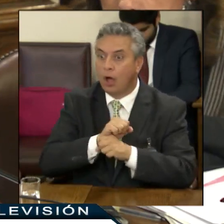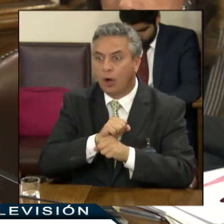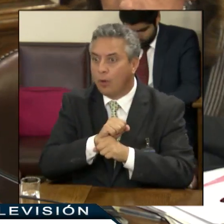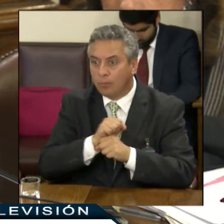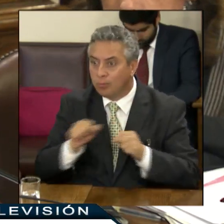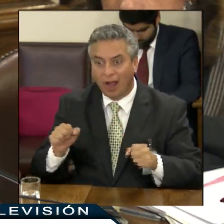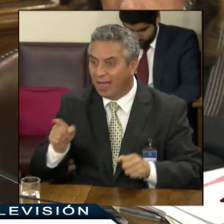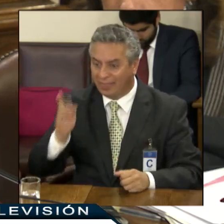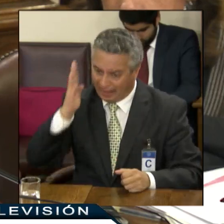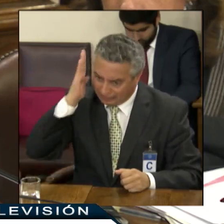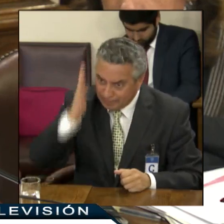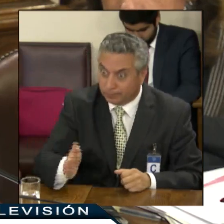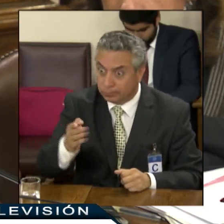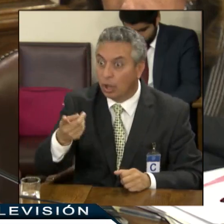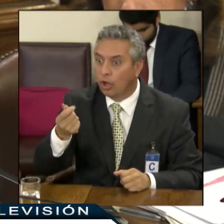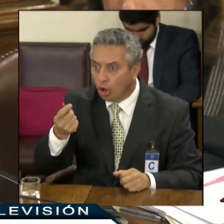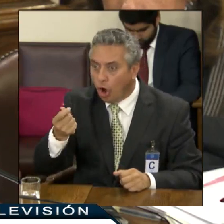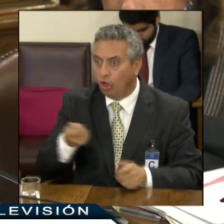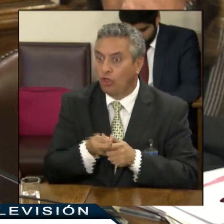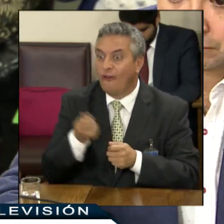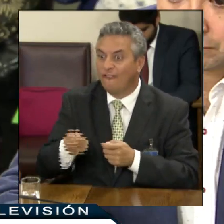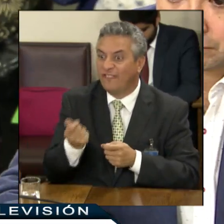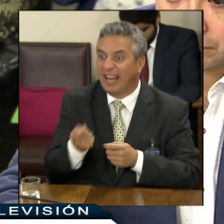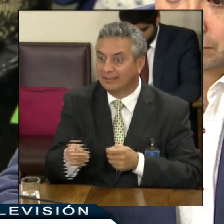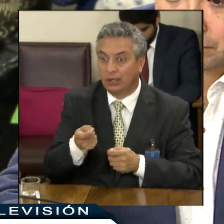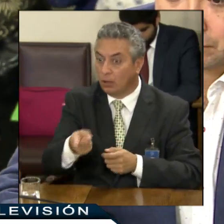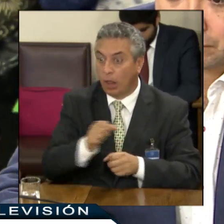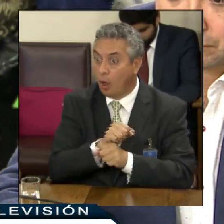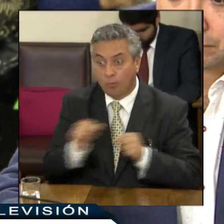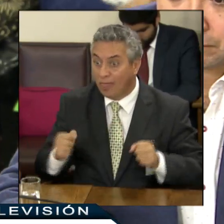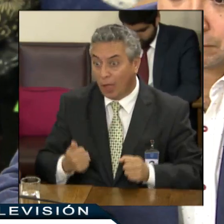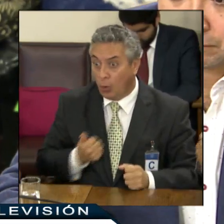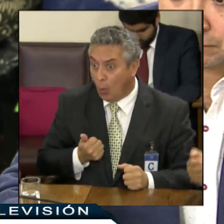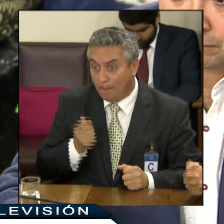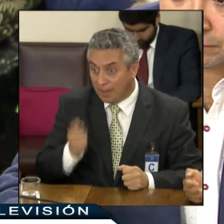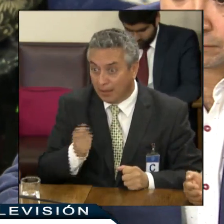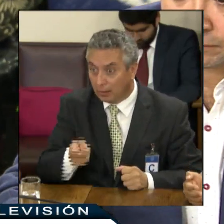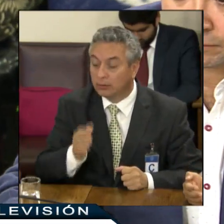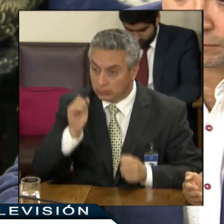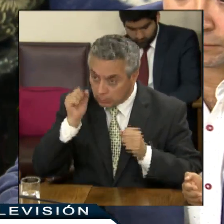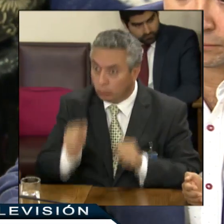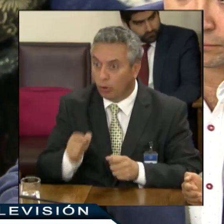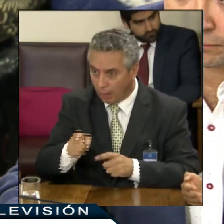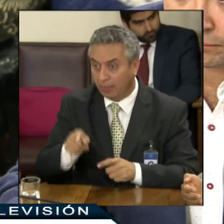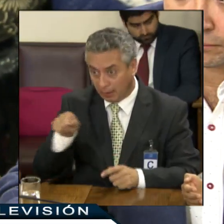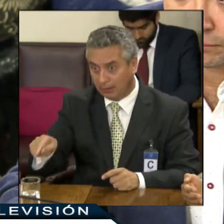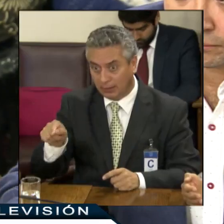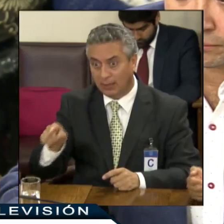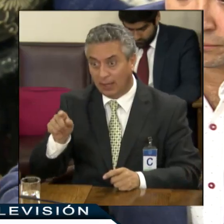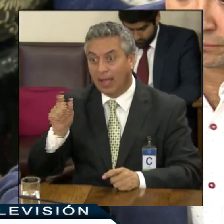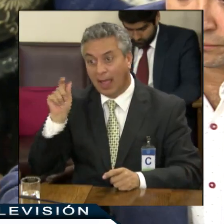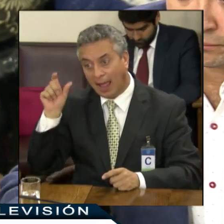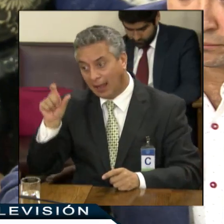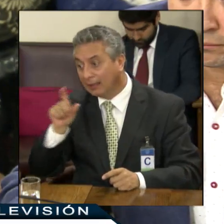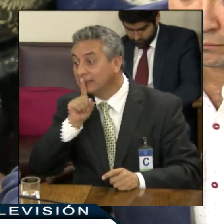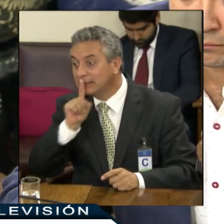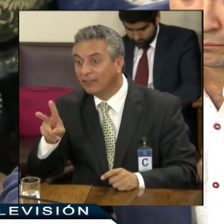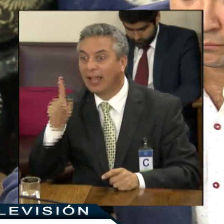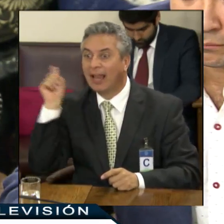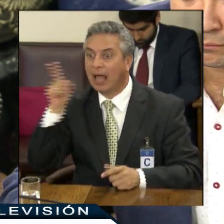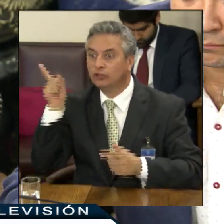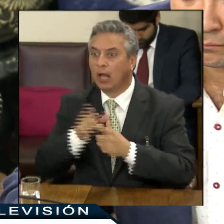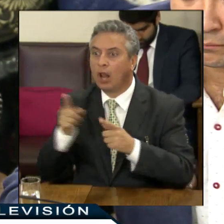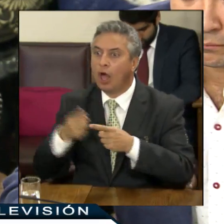una medida que tiene un costo financiero que tal vez no van a poder cumplir como así se lo podríamos exigir a los canales de carácter nacional que tienen otro